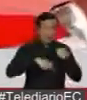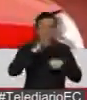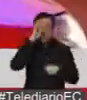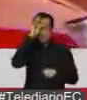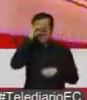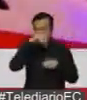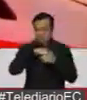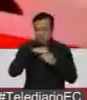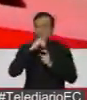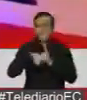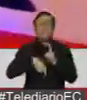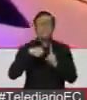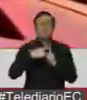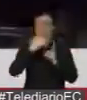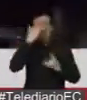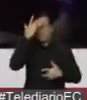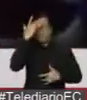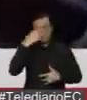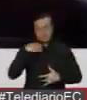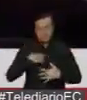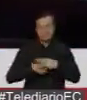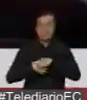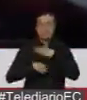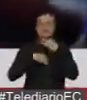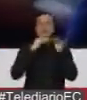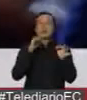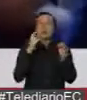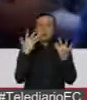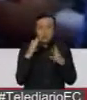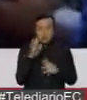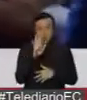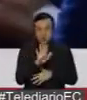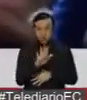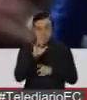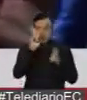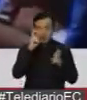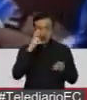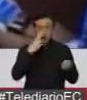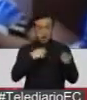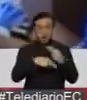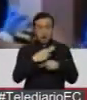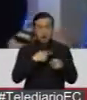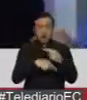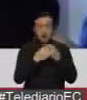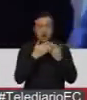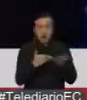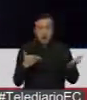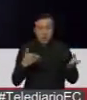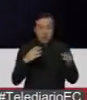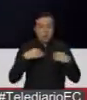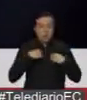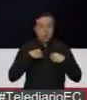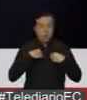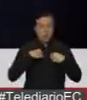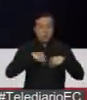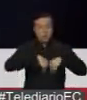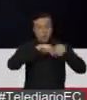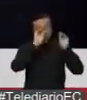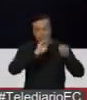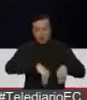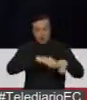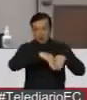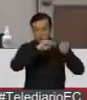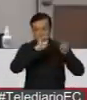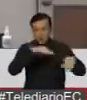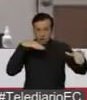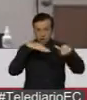por COVID-19. En su primer día, ya se lo vinculó en el caso de peculado por la venta de fundas de cadáveres al Hospital del IES